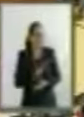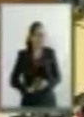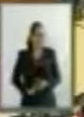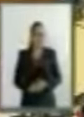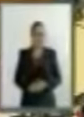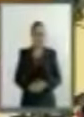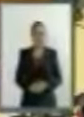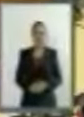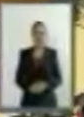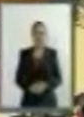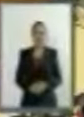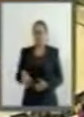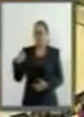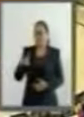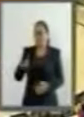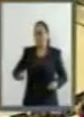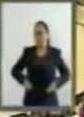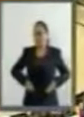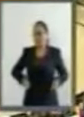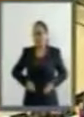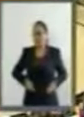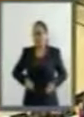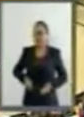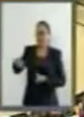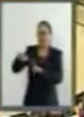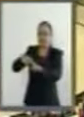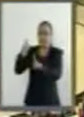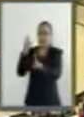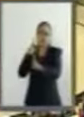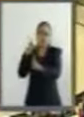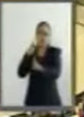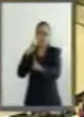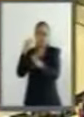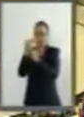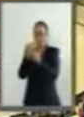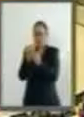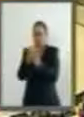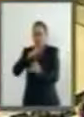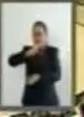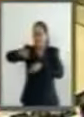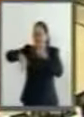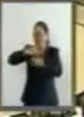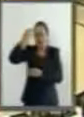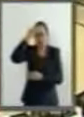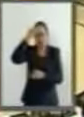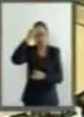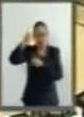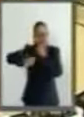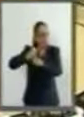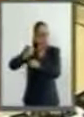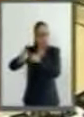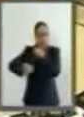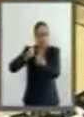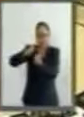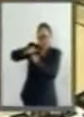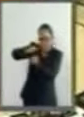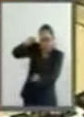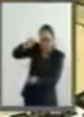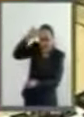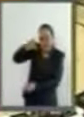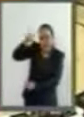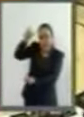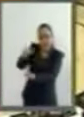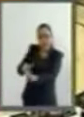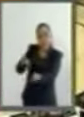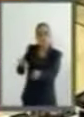Bueno, las cualidades políticas de Alejandro Encinas las conocemos de hace mucho tiempo. Él sabe